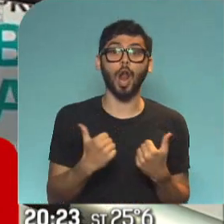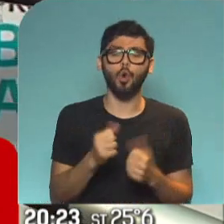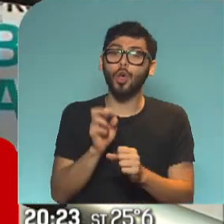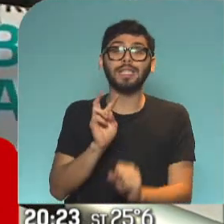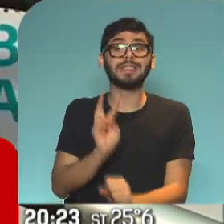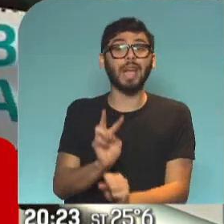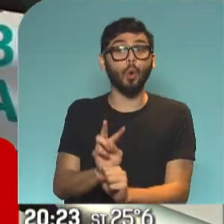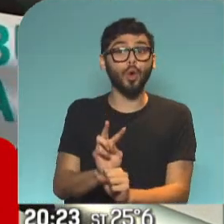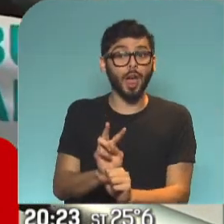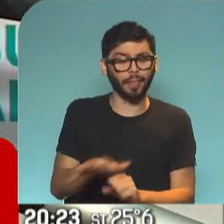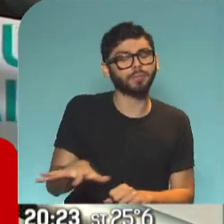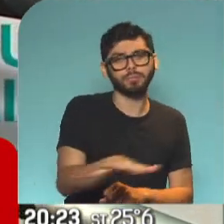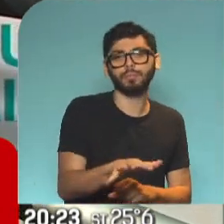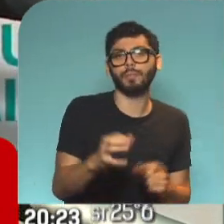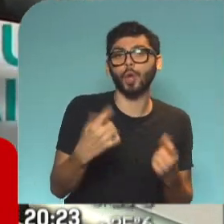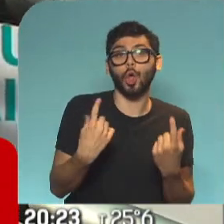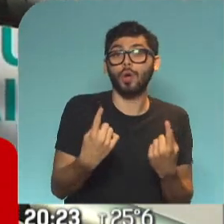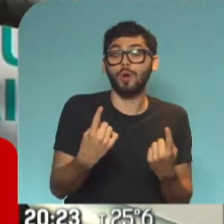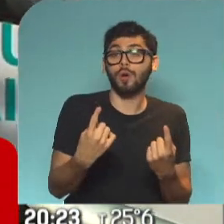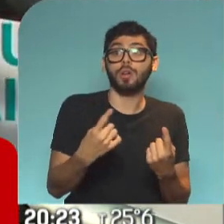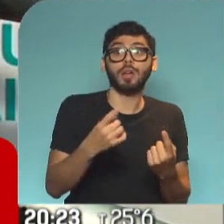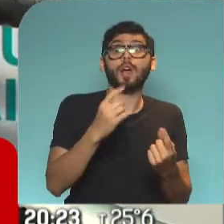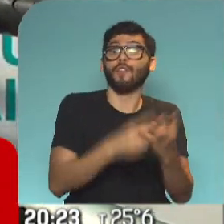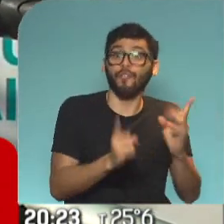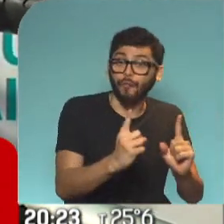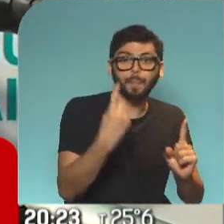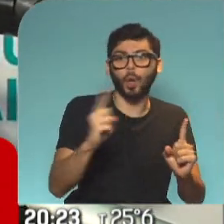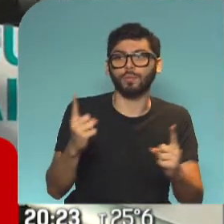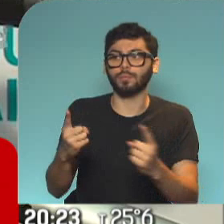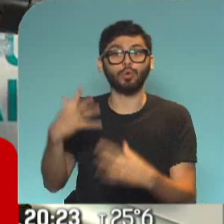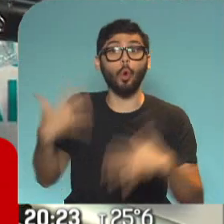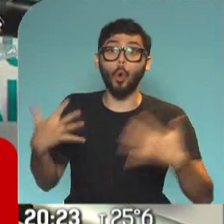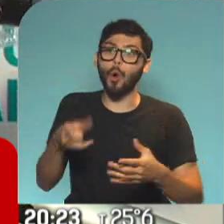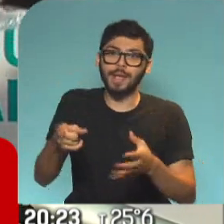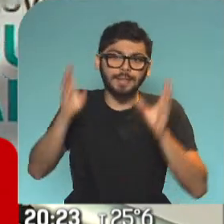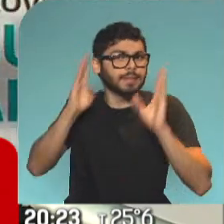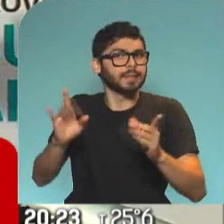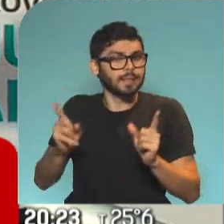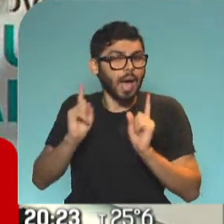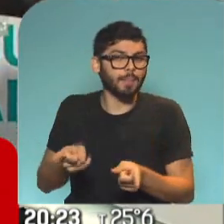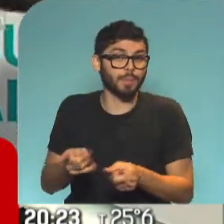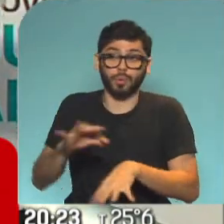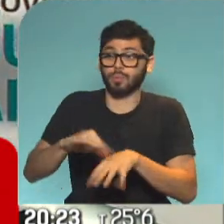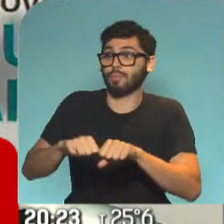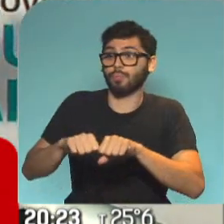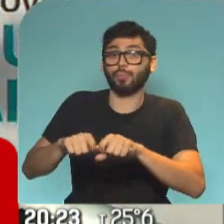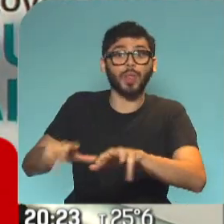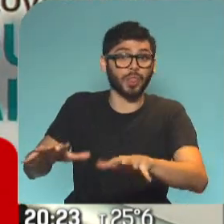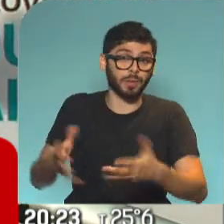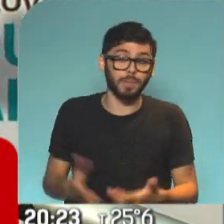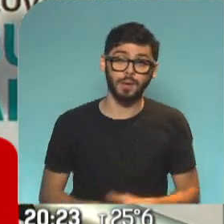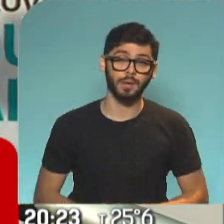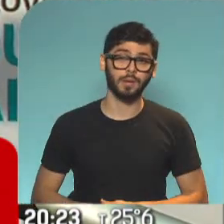pero sí tuvimos que poner los recursos y el esfuerzo en las nuevas urgencias que planteó la pandemia del